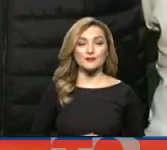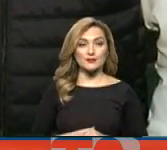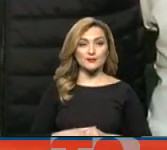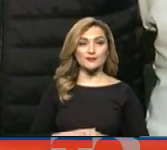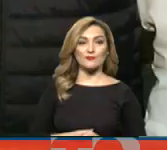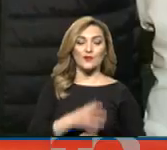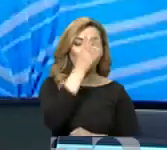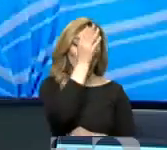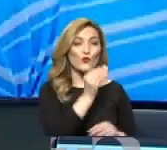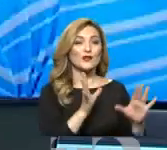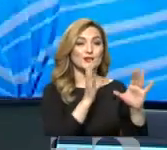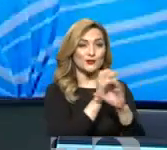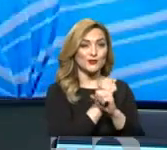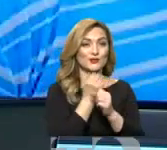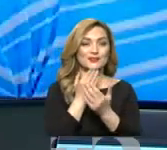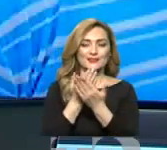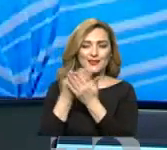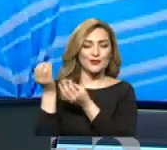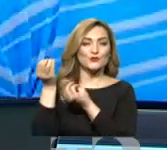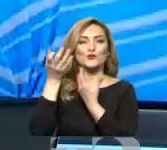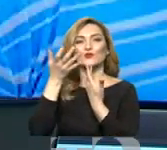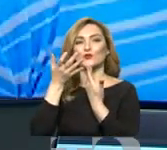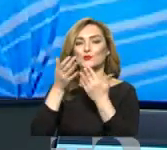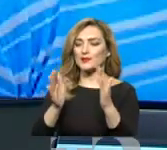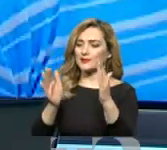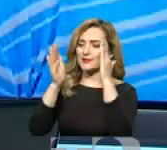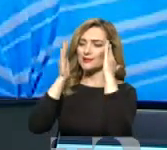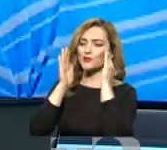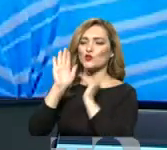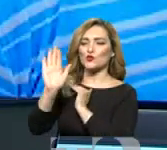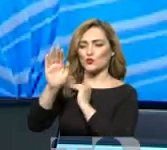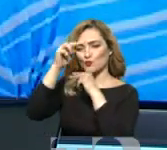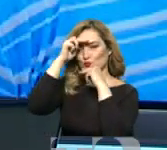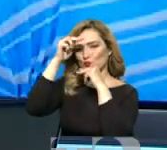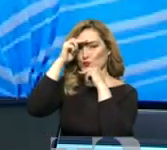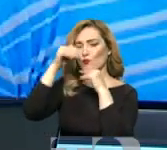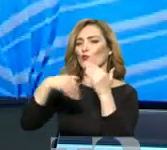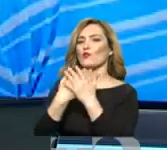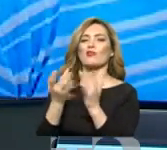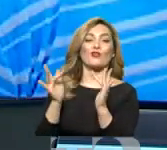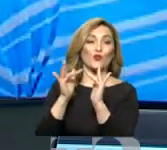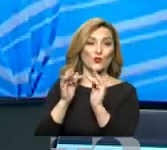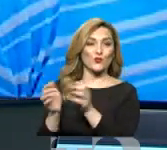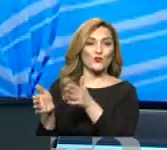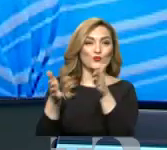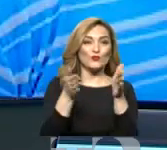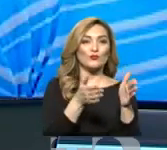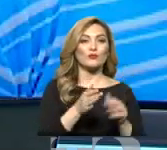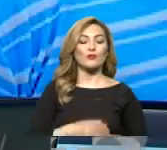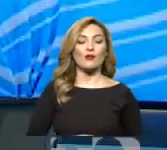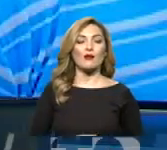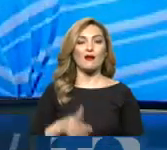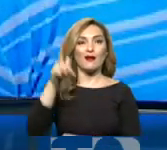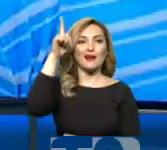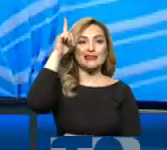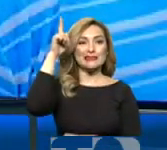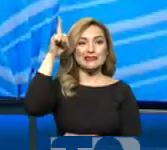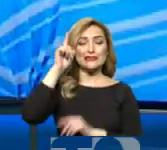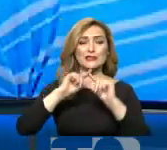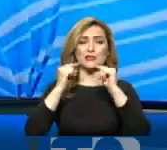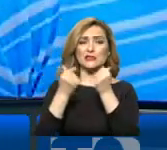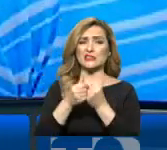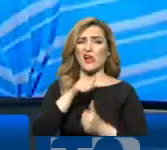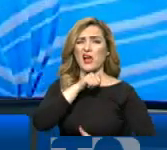Buenas noches, Fausto. Gracias por la información. Estaremos pendientes para un nuevo enlace. Y también les contamos que el líder de la banda delictiva